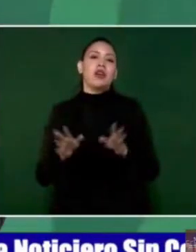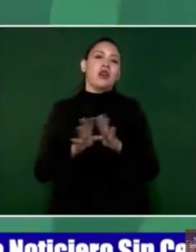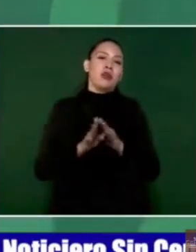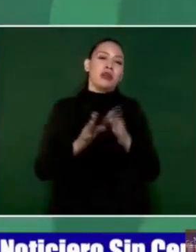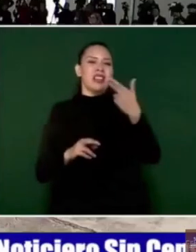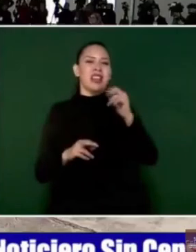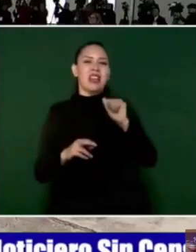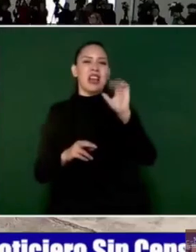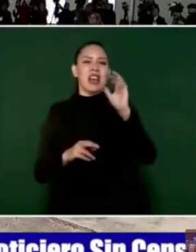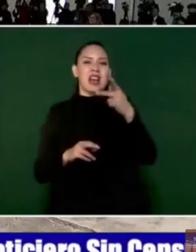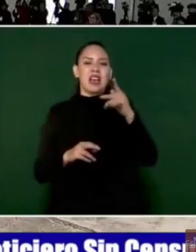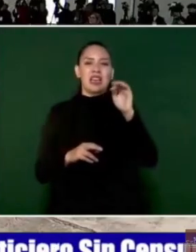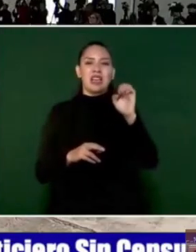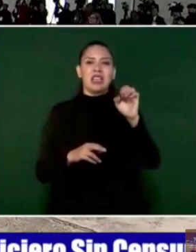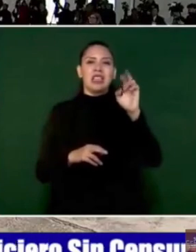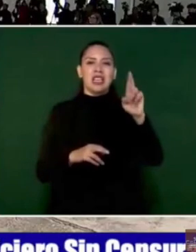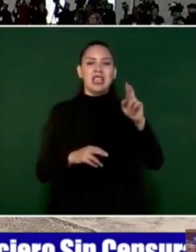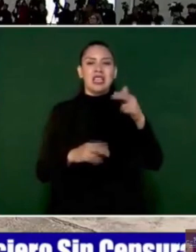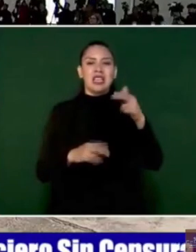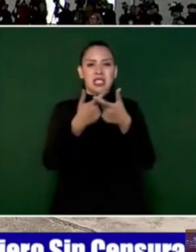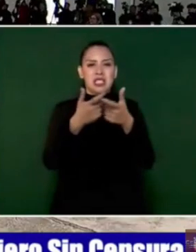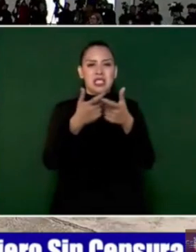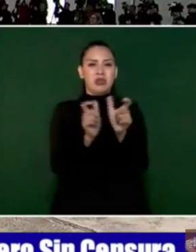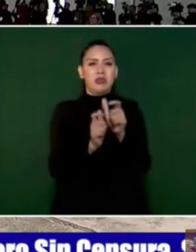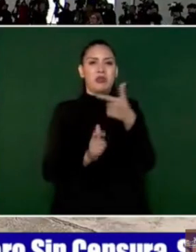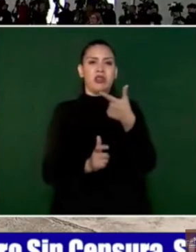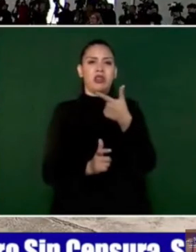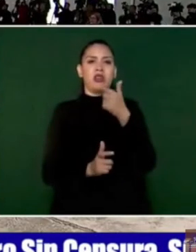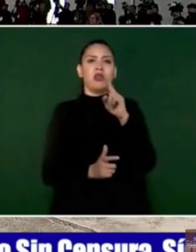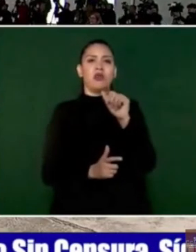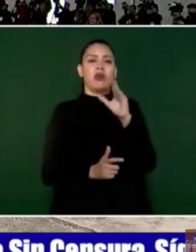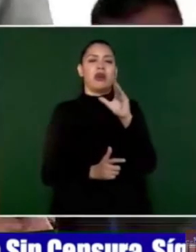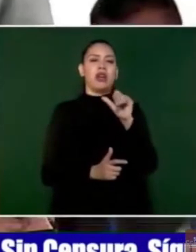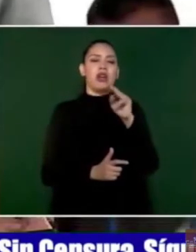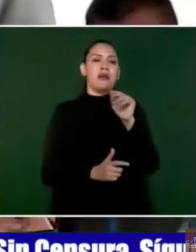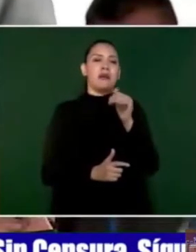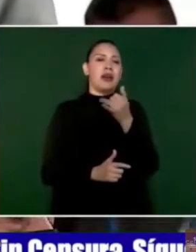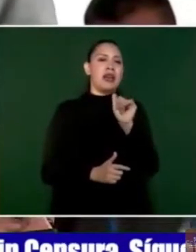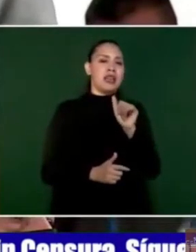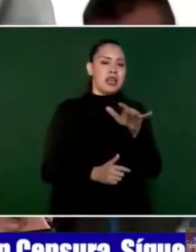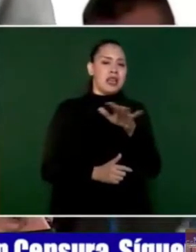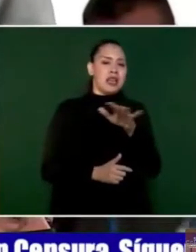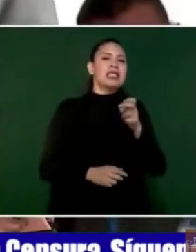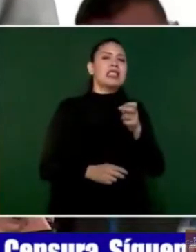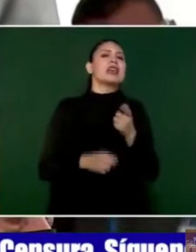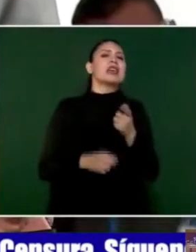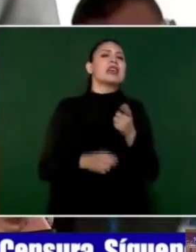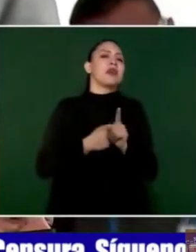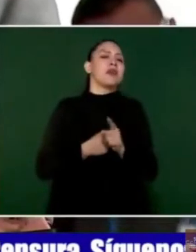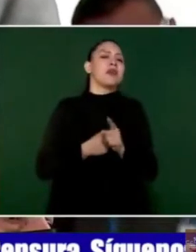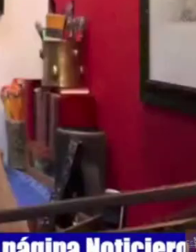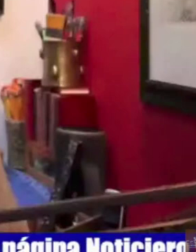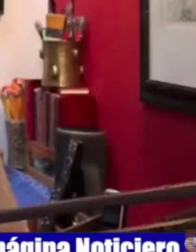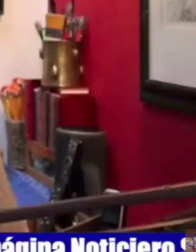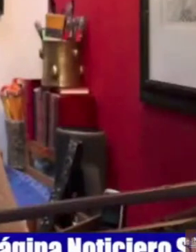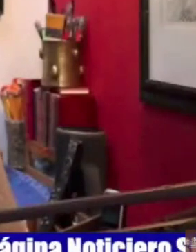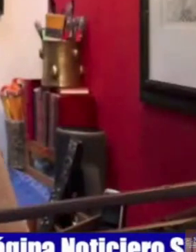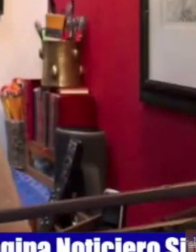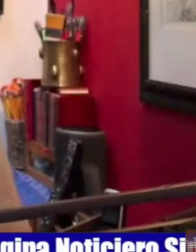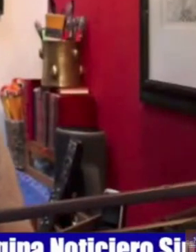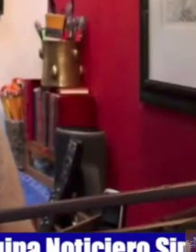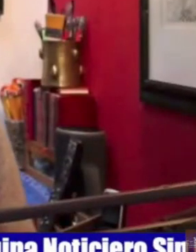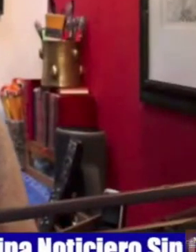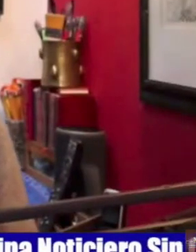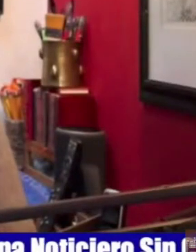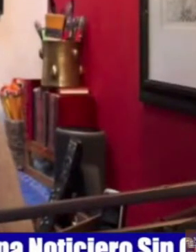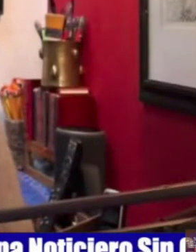caso, ¿no? De la pregunta que tiene que ver con la llamada telefónica del presidente. En mi caso, que yo vengo siguiendo